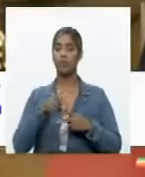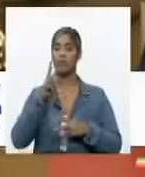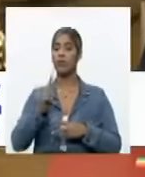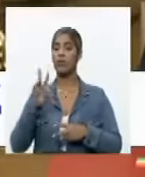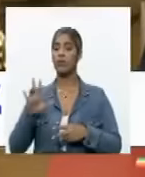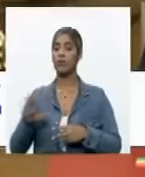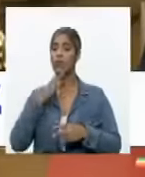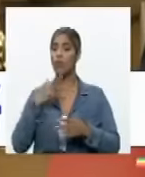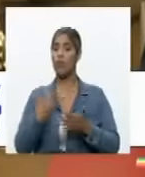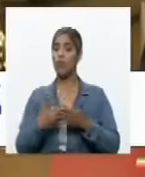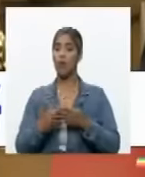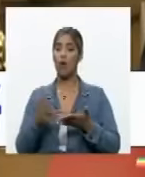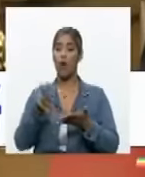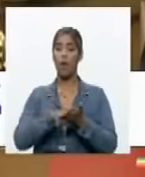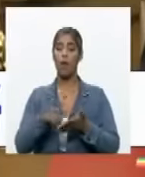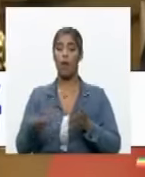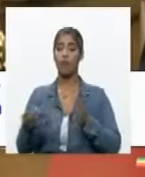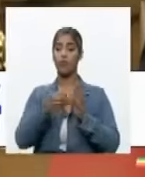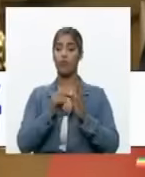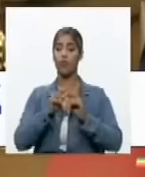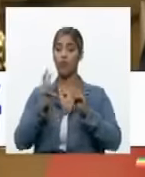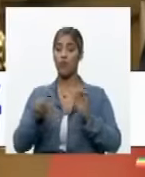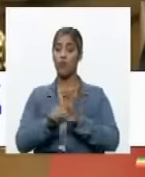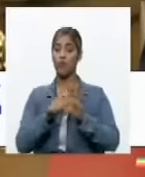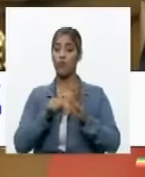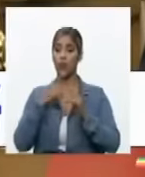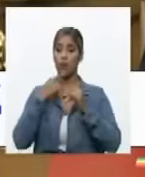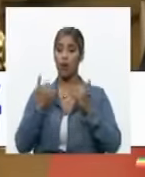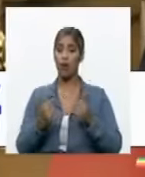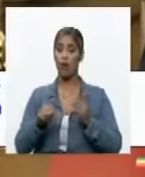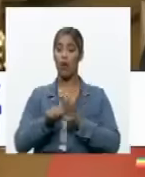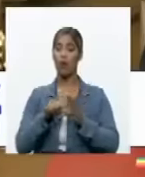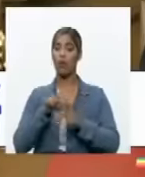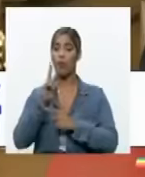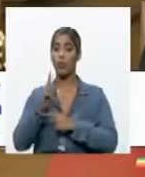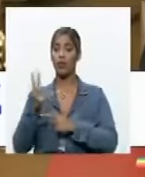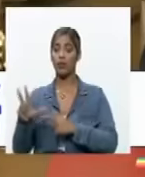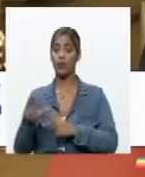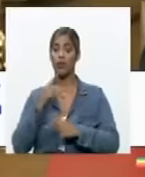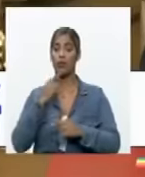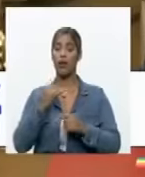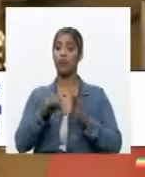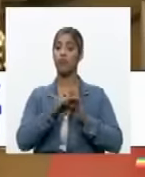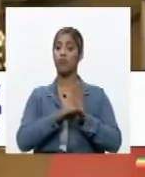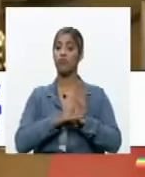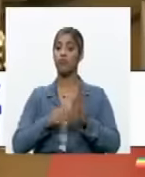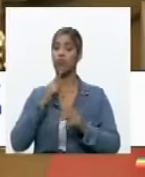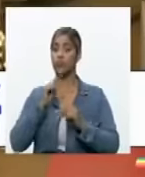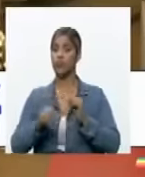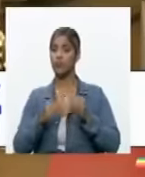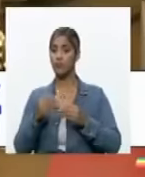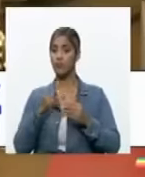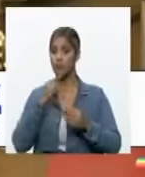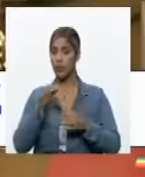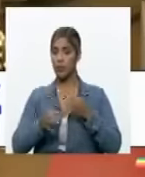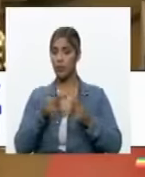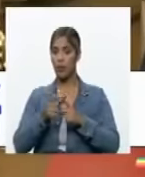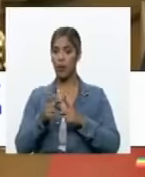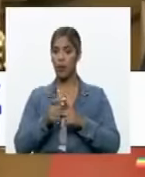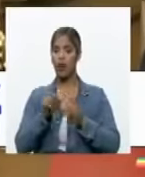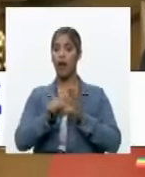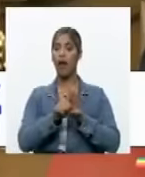Se propone aprobar la incorporación de un nuevo artículo que pasa a ser el artículo 23, quedando redactado en los siguientes términos.